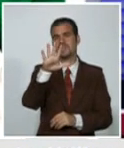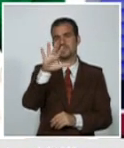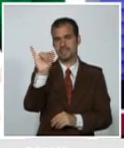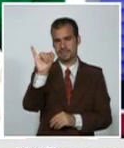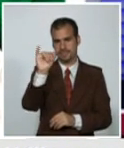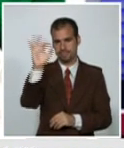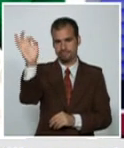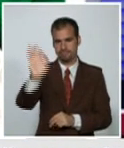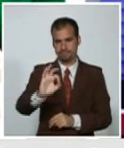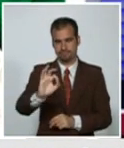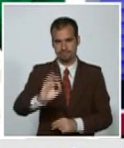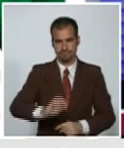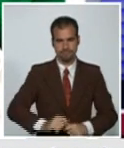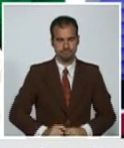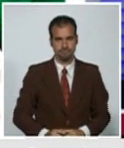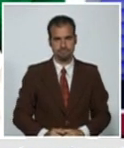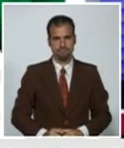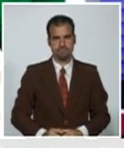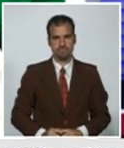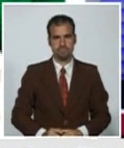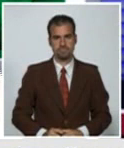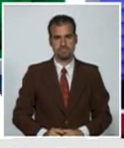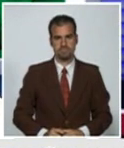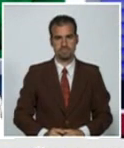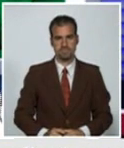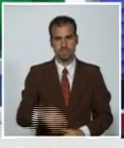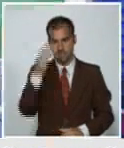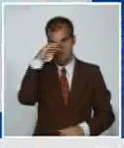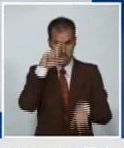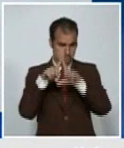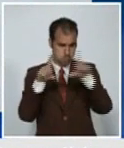16,56%. Por provincias,